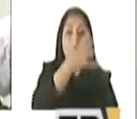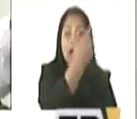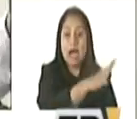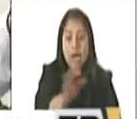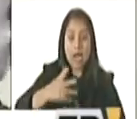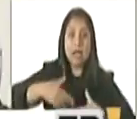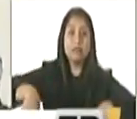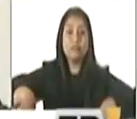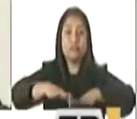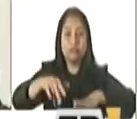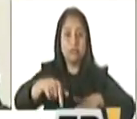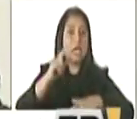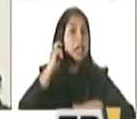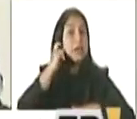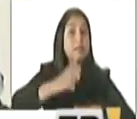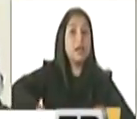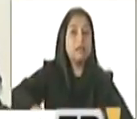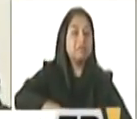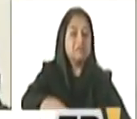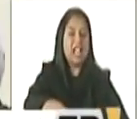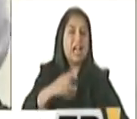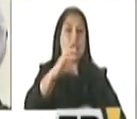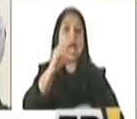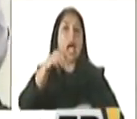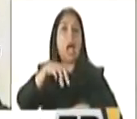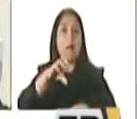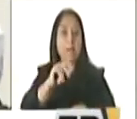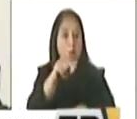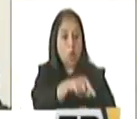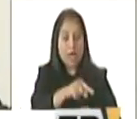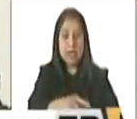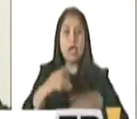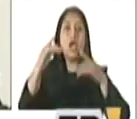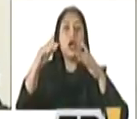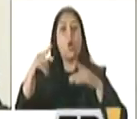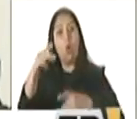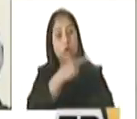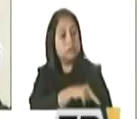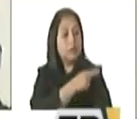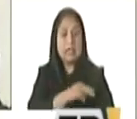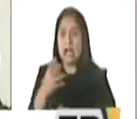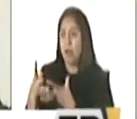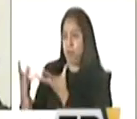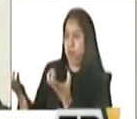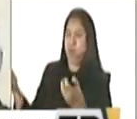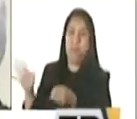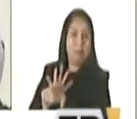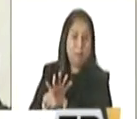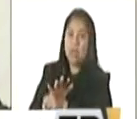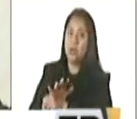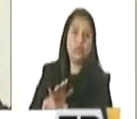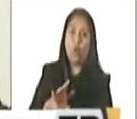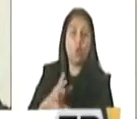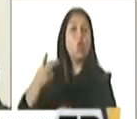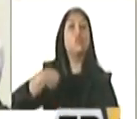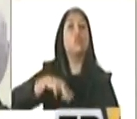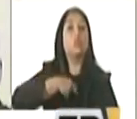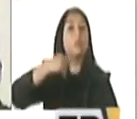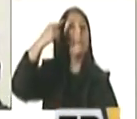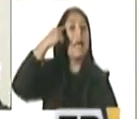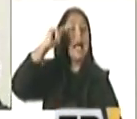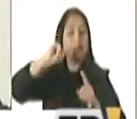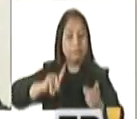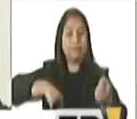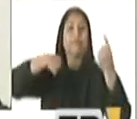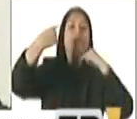porque sus hospitales no se dan abasto. Nosotros pensamos al revés. Principiamos a utilizar los campos de la feria